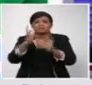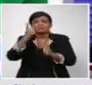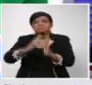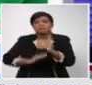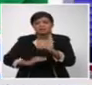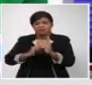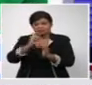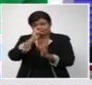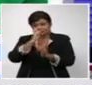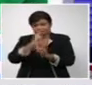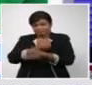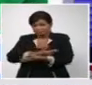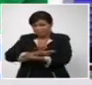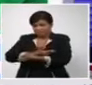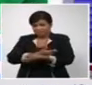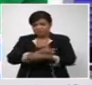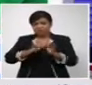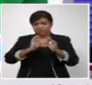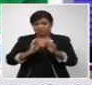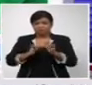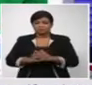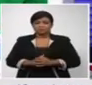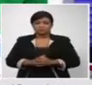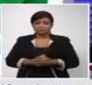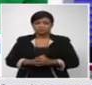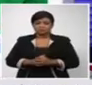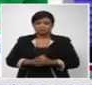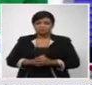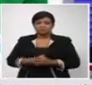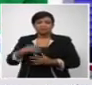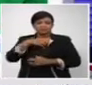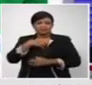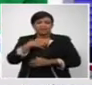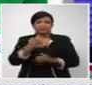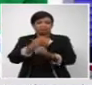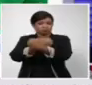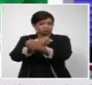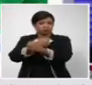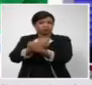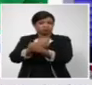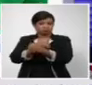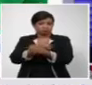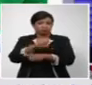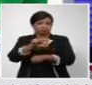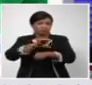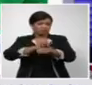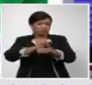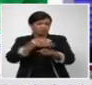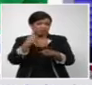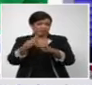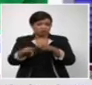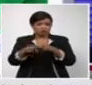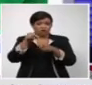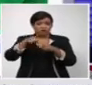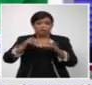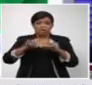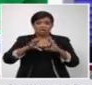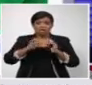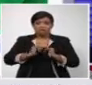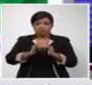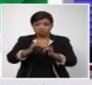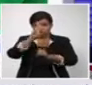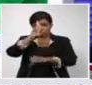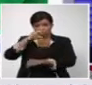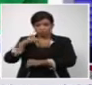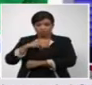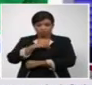que tenía además algunos factores de riesgo asociados, que nos informaba esta mañana la doctora Lisset,